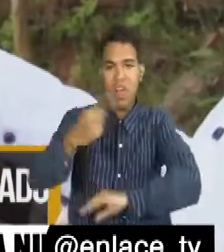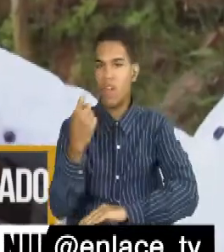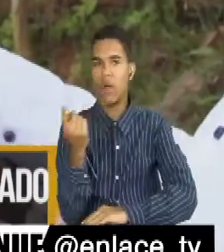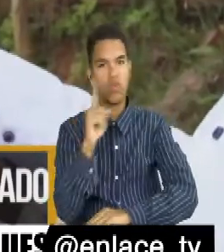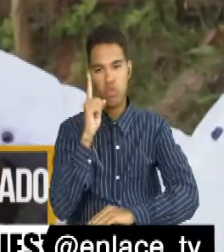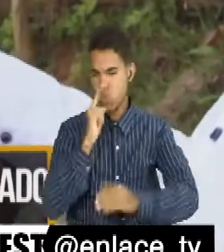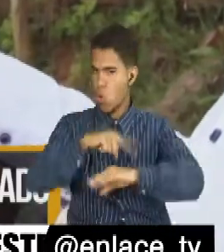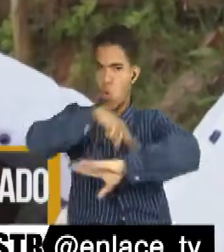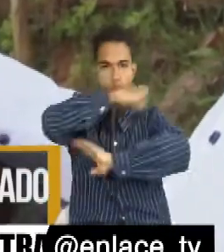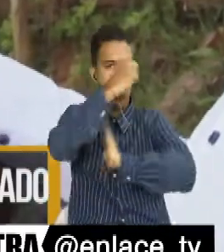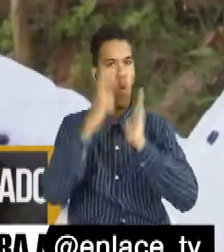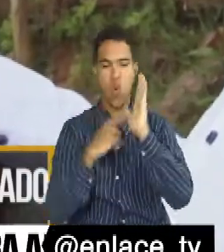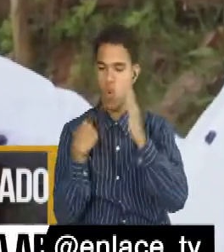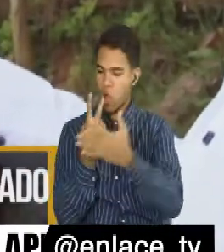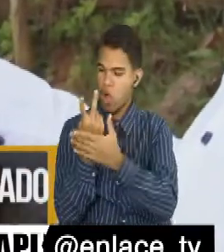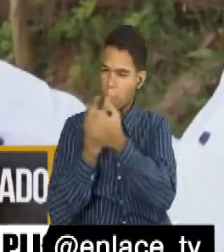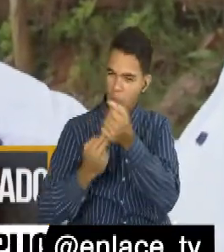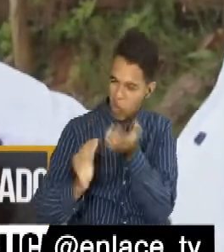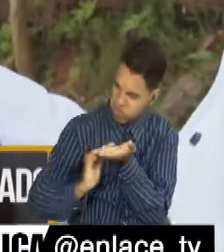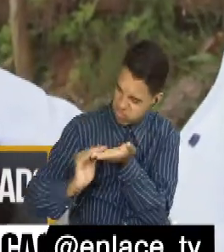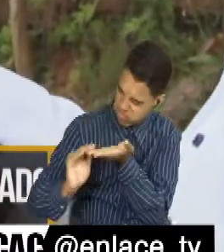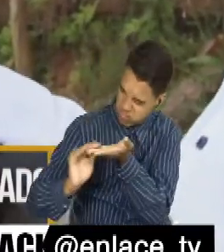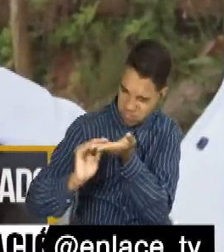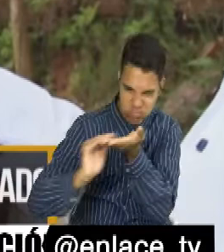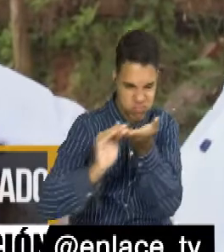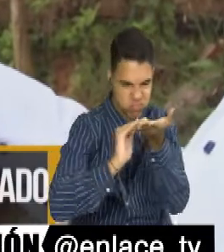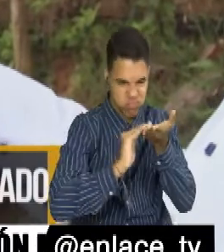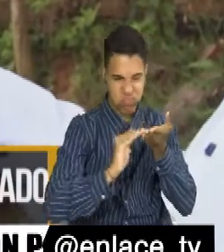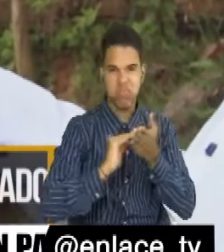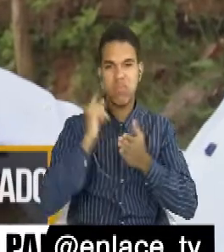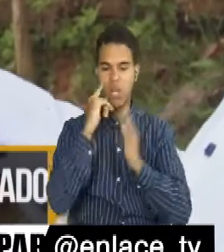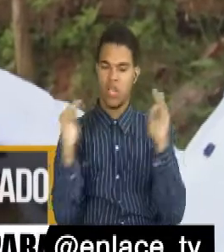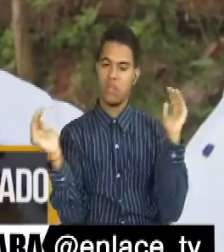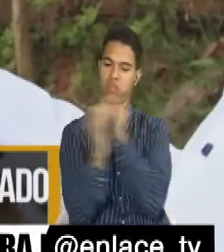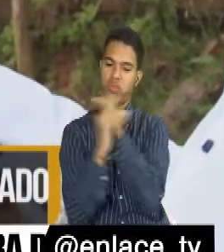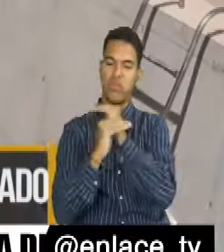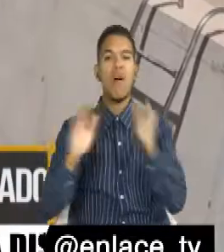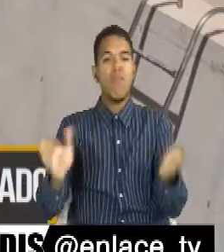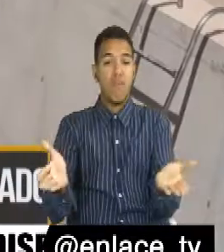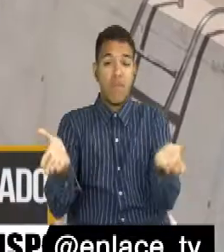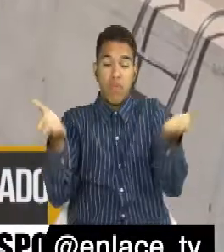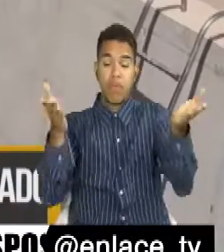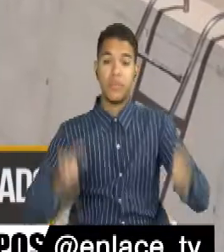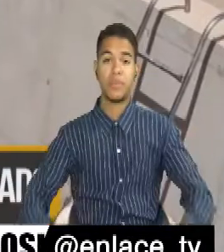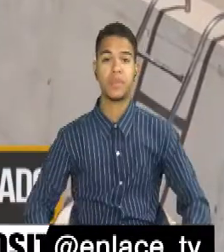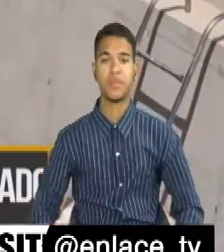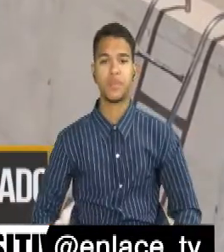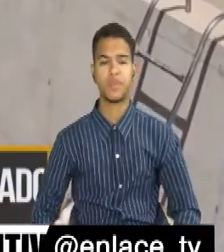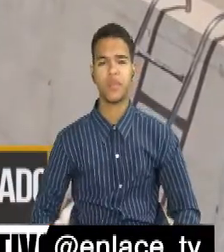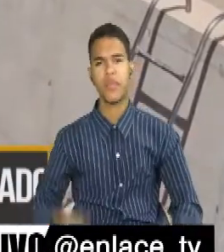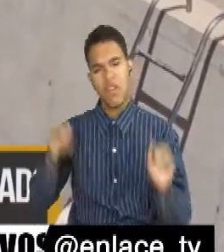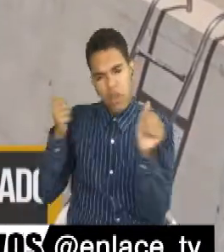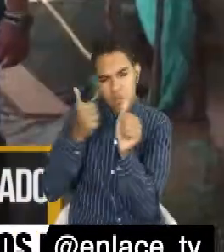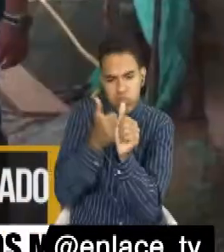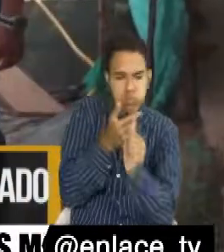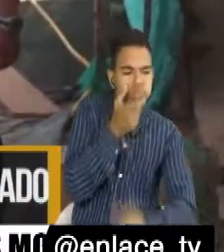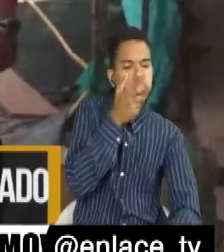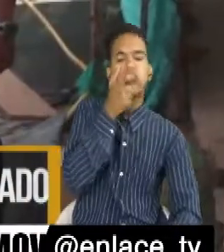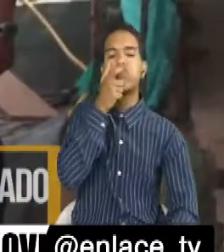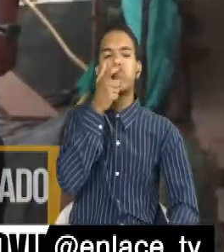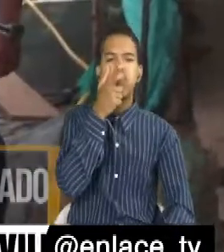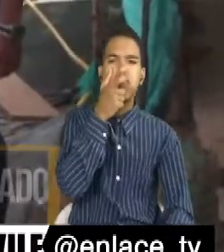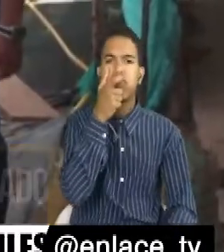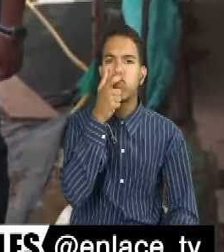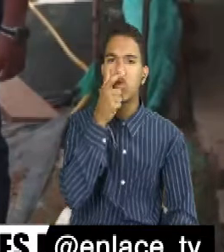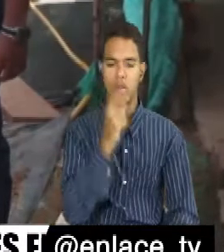pues intervenimos plenamente esos sectores y generamos un beneficio ya total. La supervisión técnica de los trabajos se realizó durante